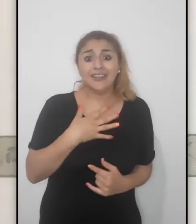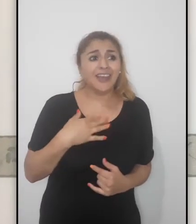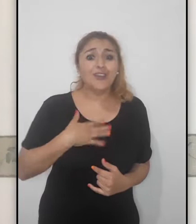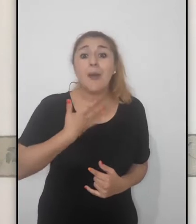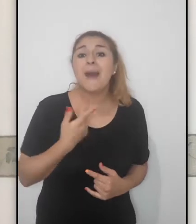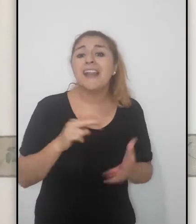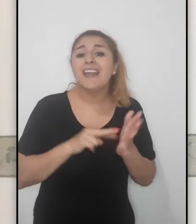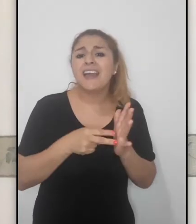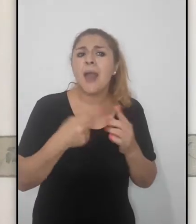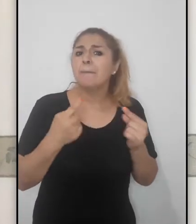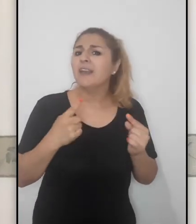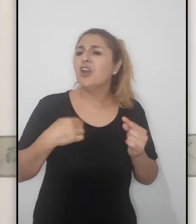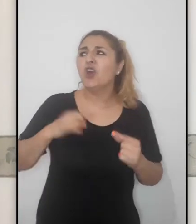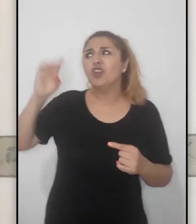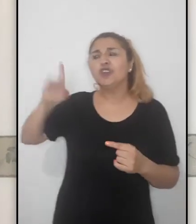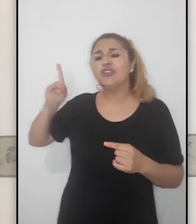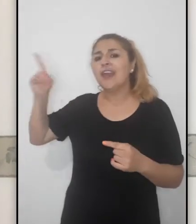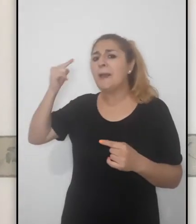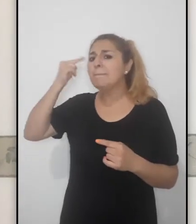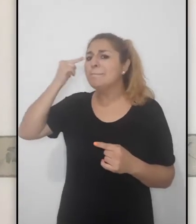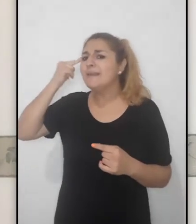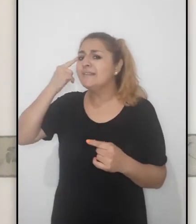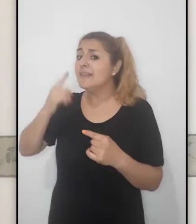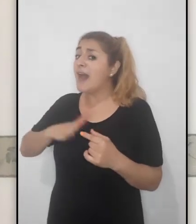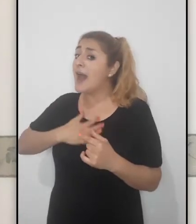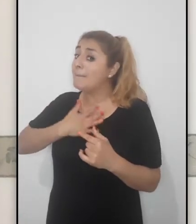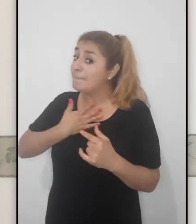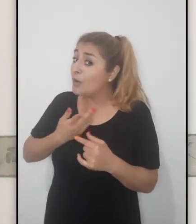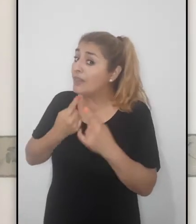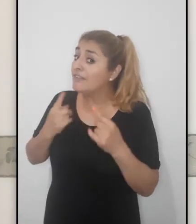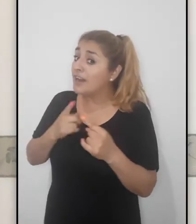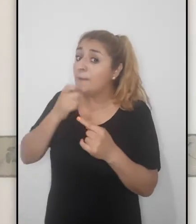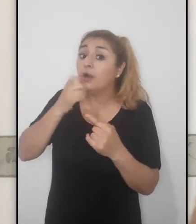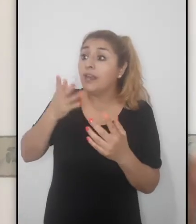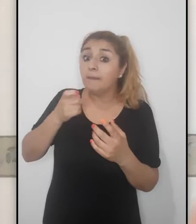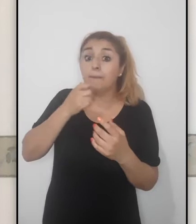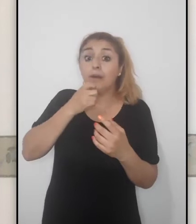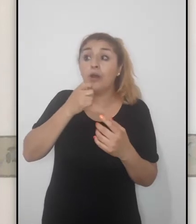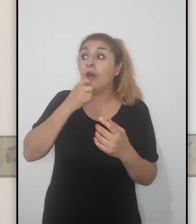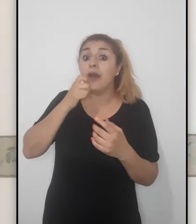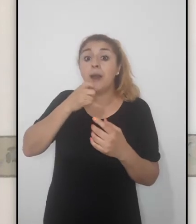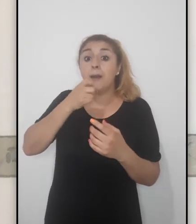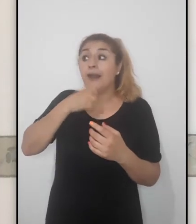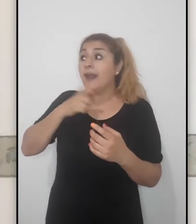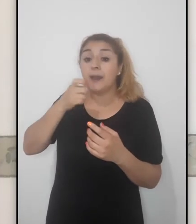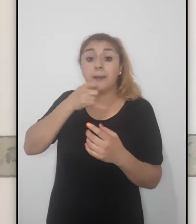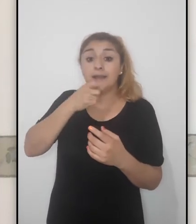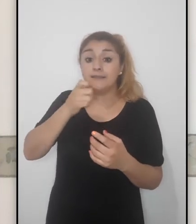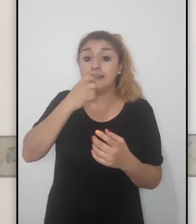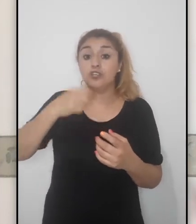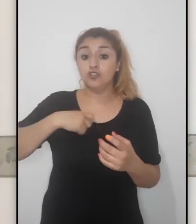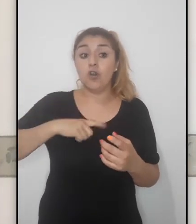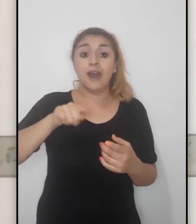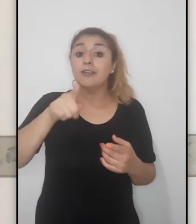justicia lo que para nosotros es verdad todo es relativo en la